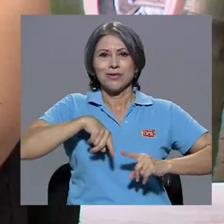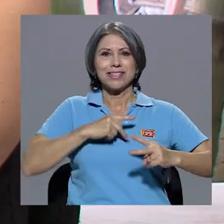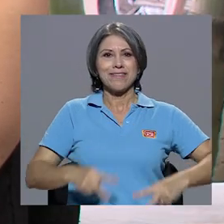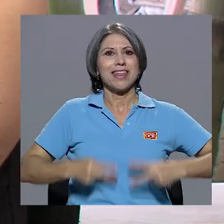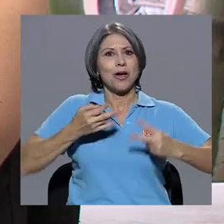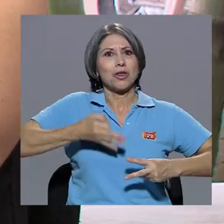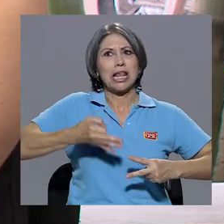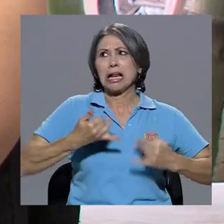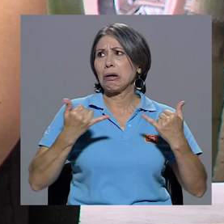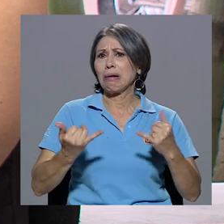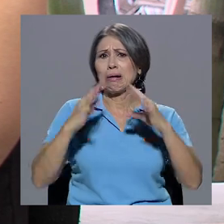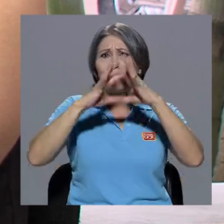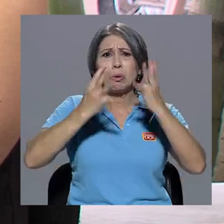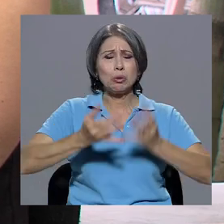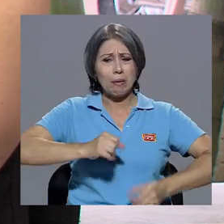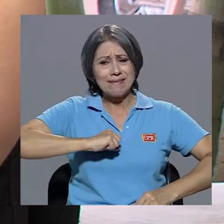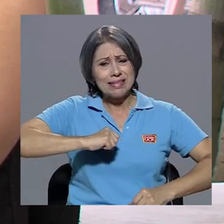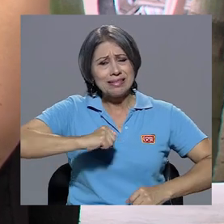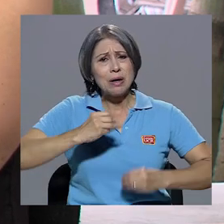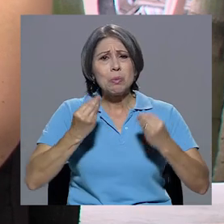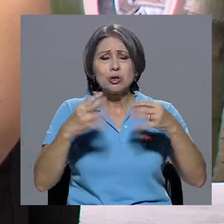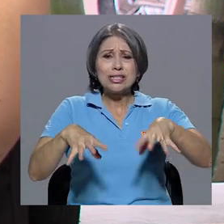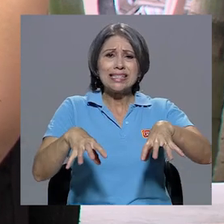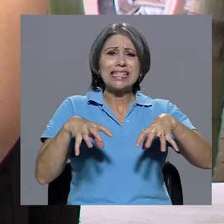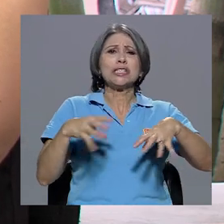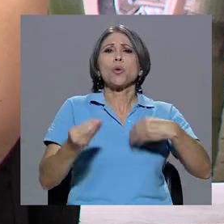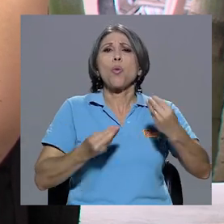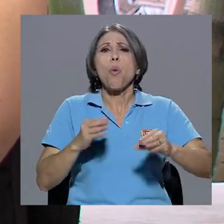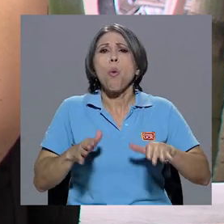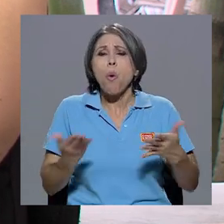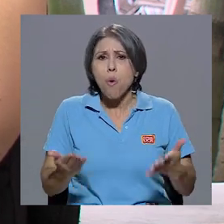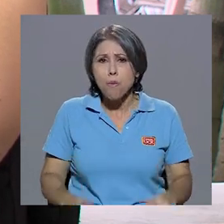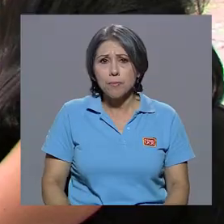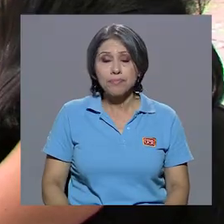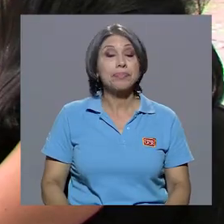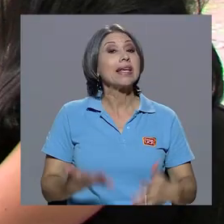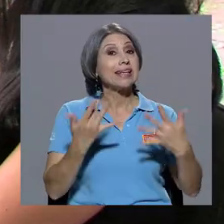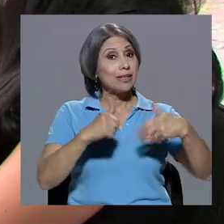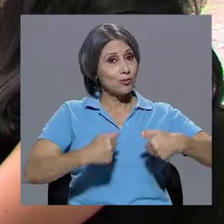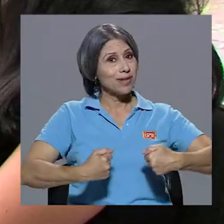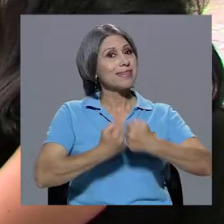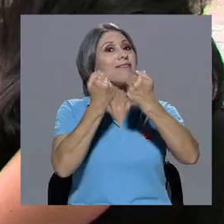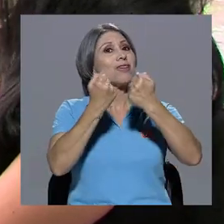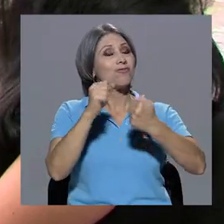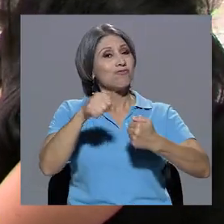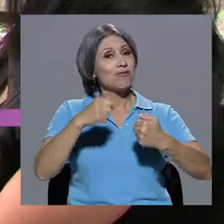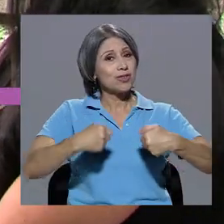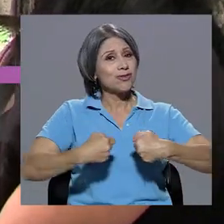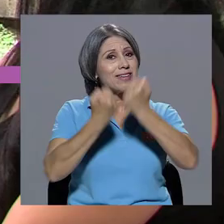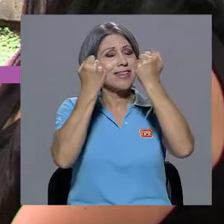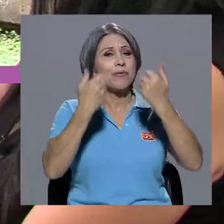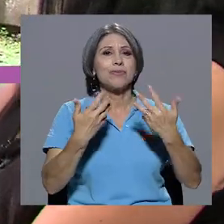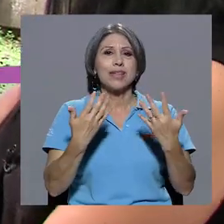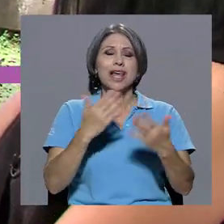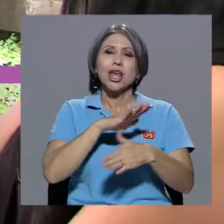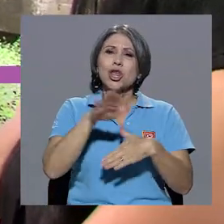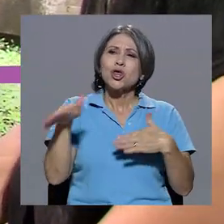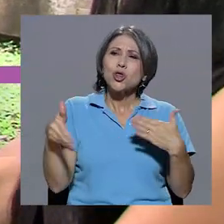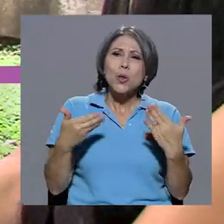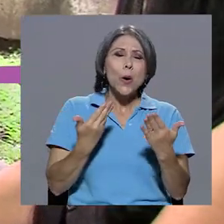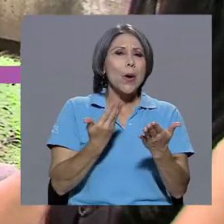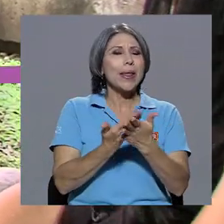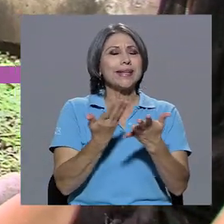en este mundo tan acelerado y tan lleno de estrés. Sí. Bueno, es un desafío, es un verdadero desafío, por más que todas